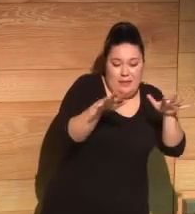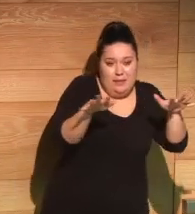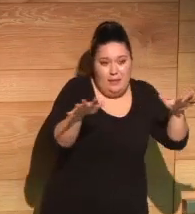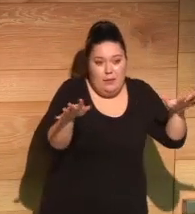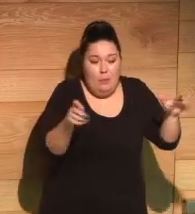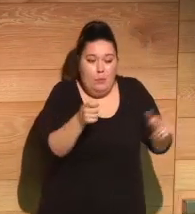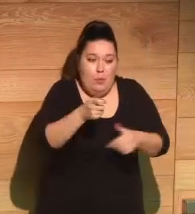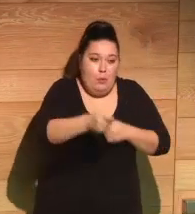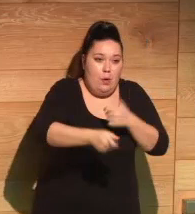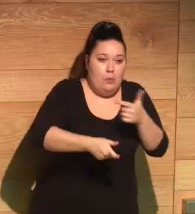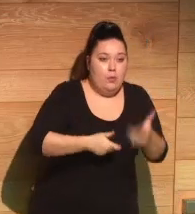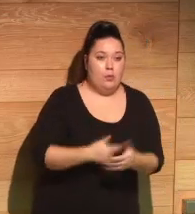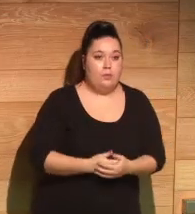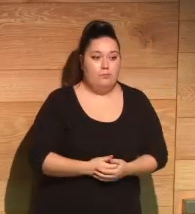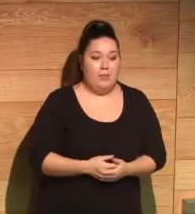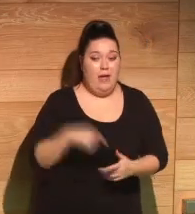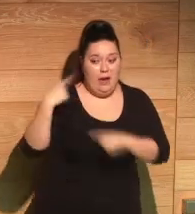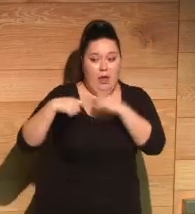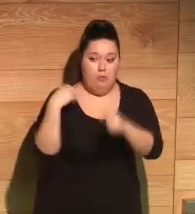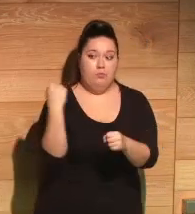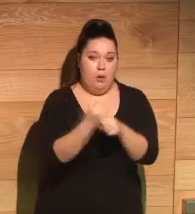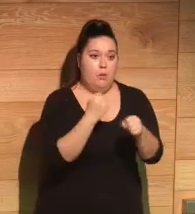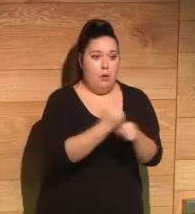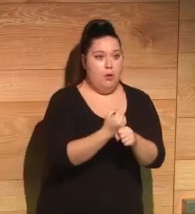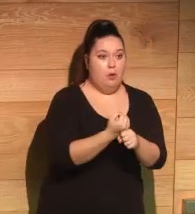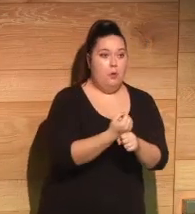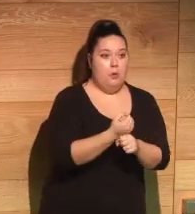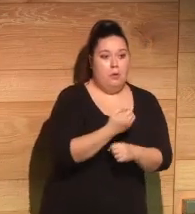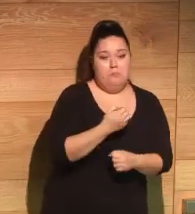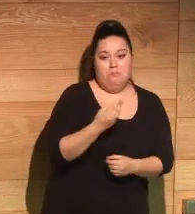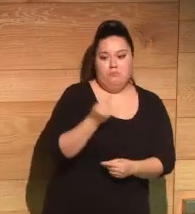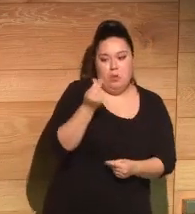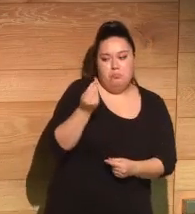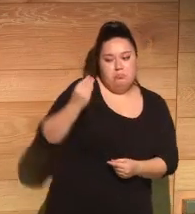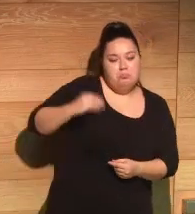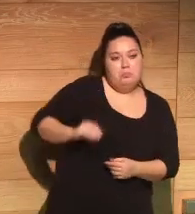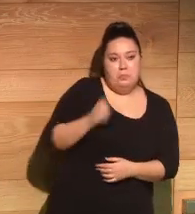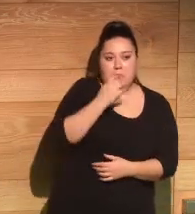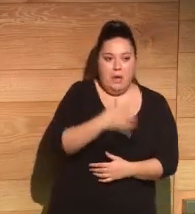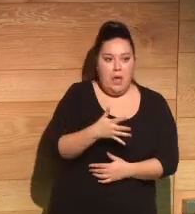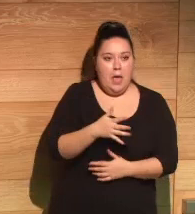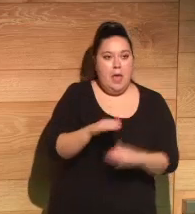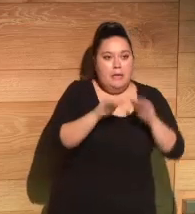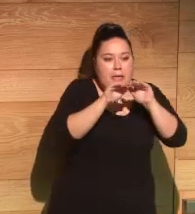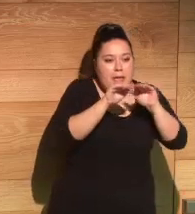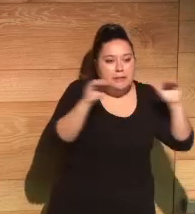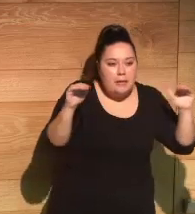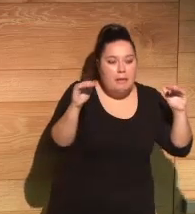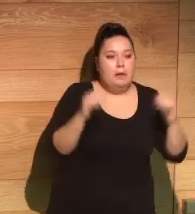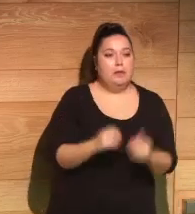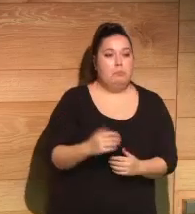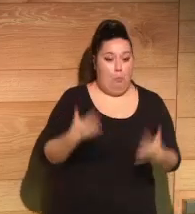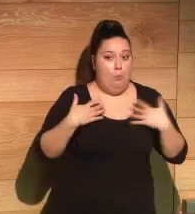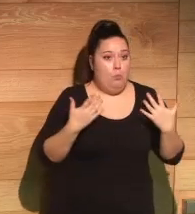es una generación que tuvo trabajos relativamente bien pagados y relativamente estables muy pronto. Y es